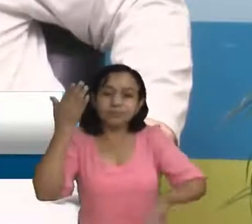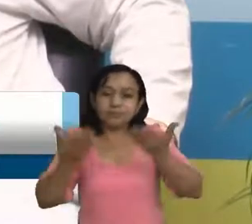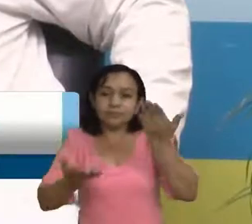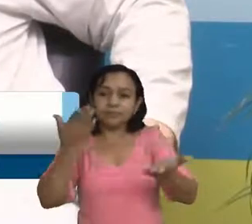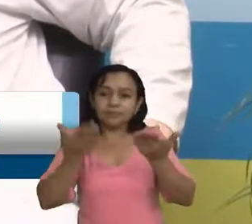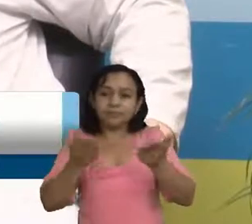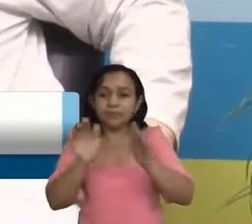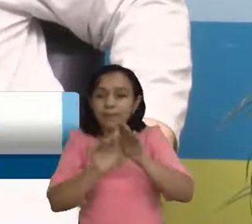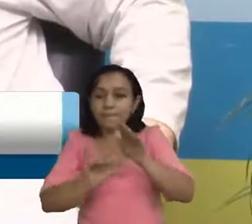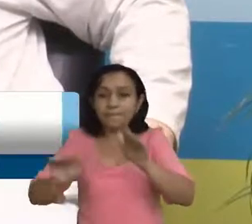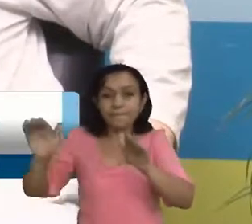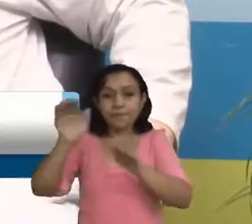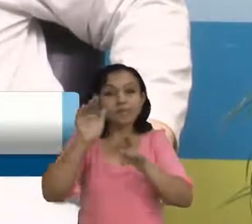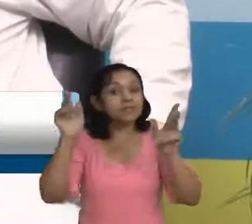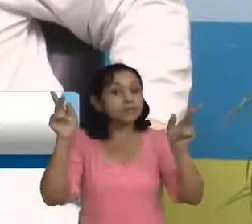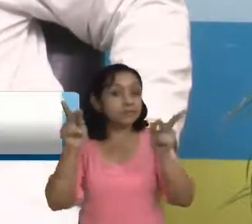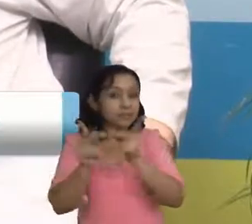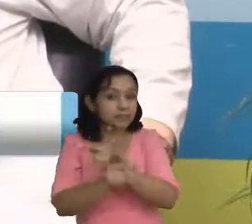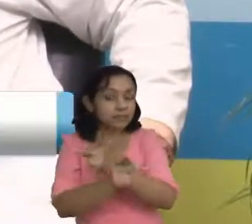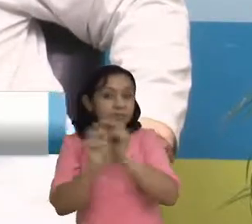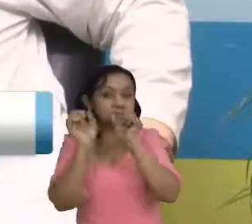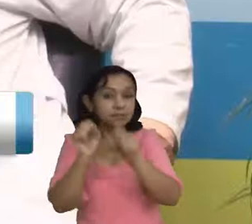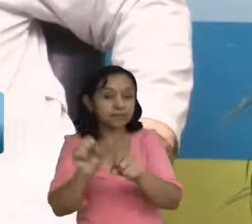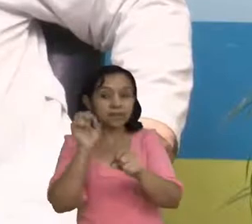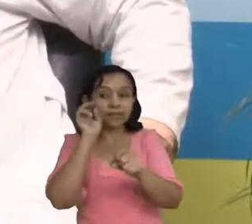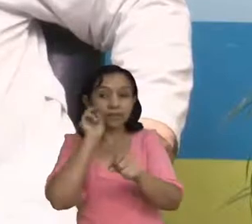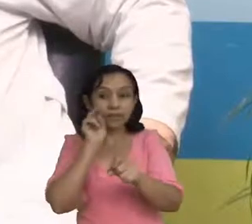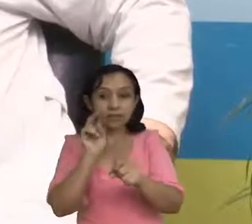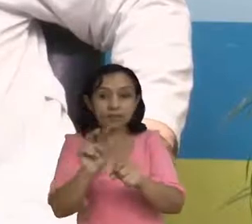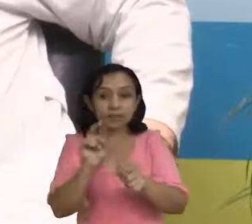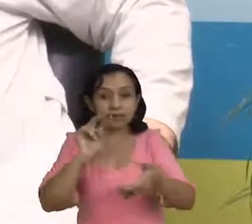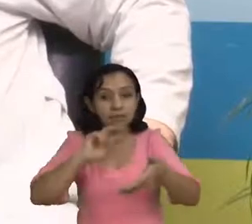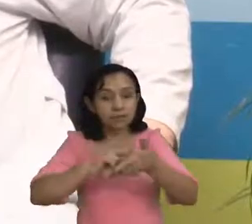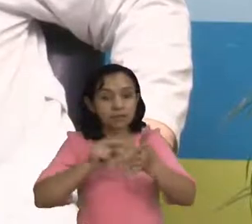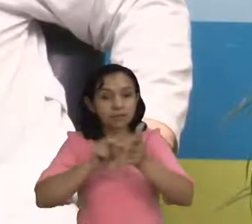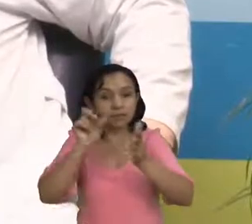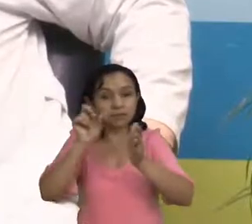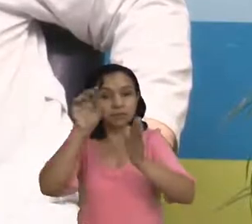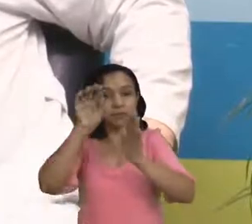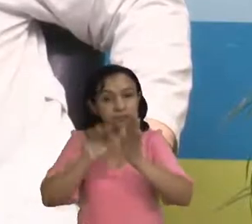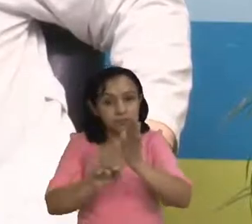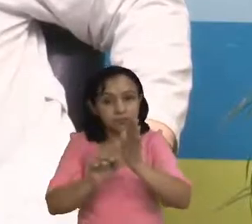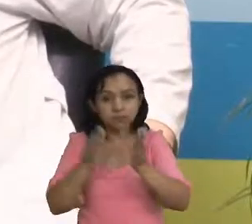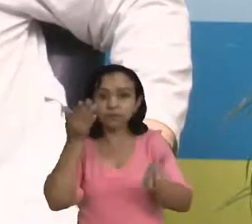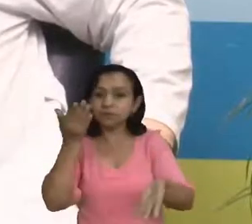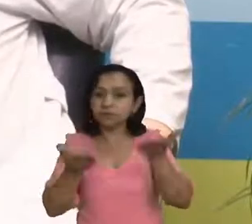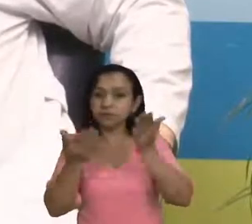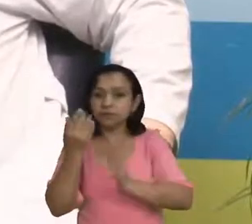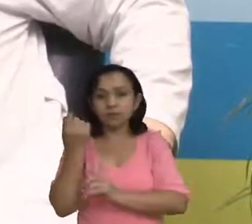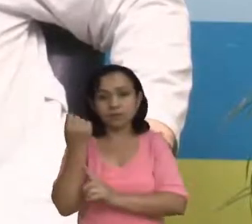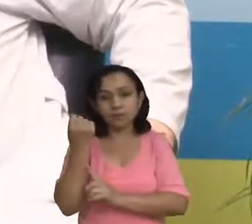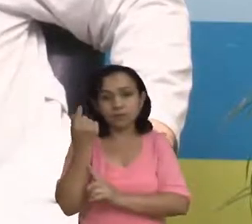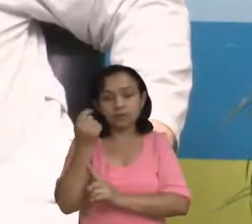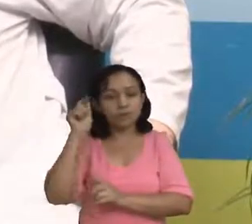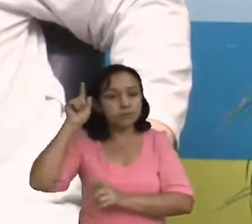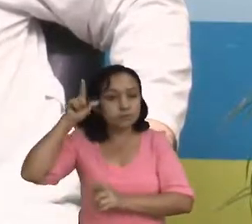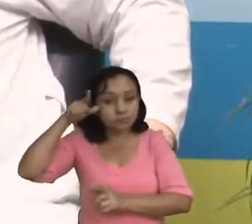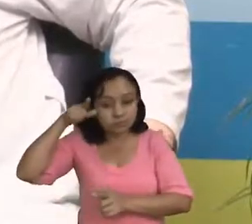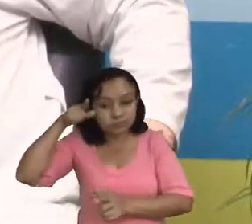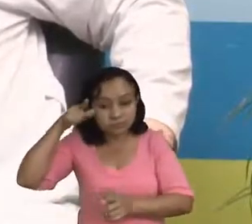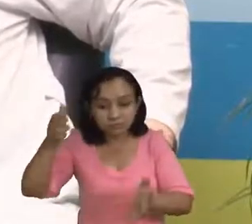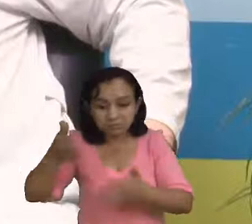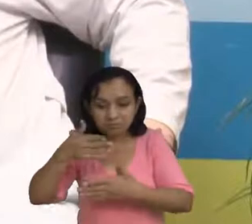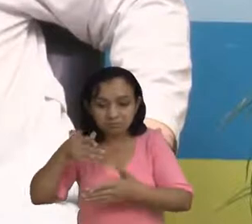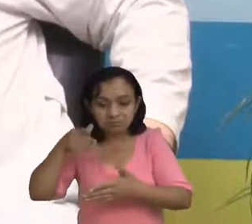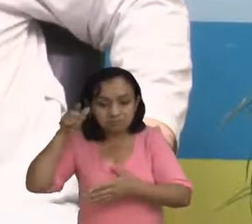sintomatología más grave. Porque hasta puede haber anuria, que quiere decir que hay disminución o es falta pues de la orina,